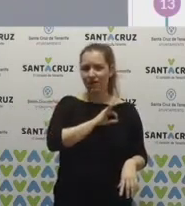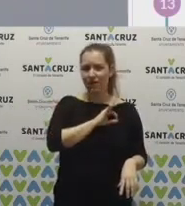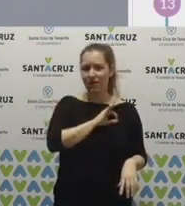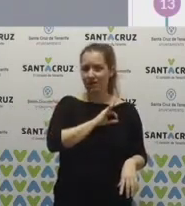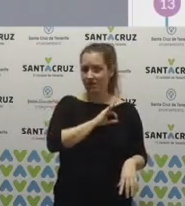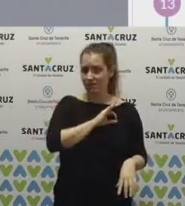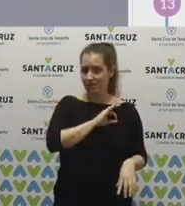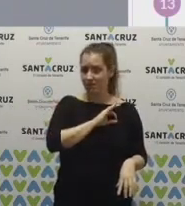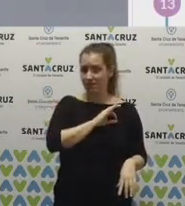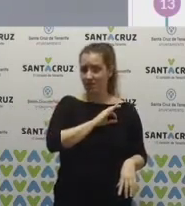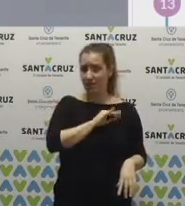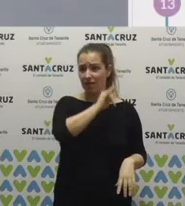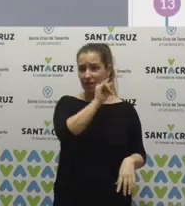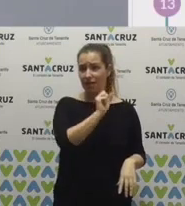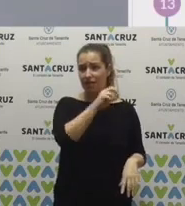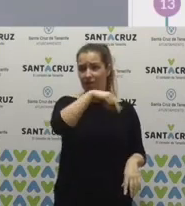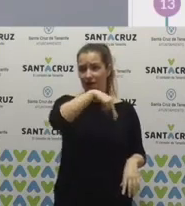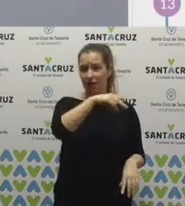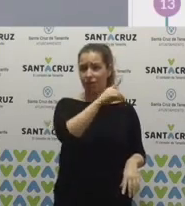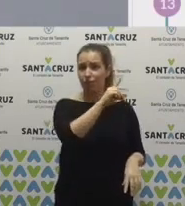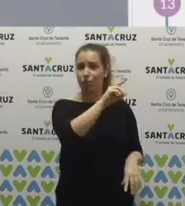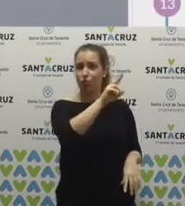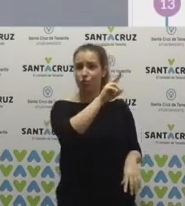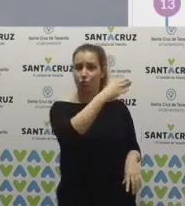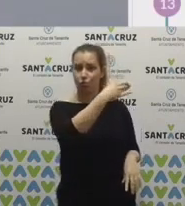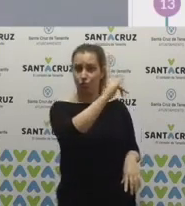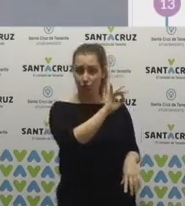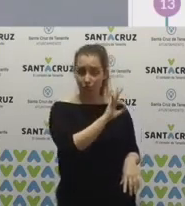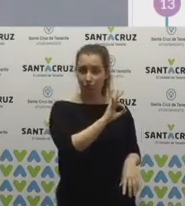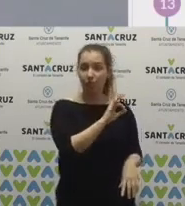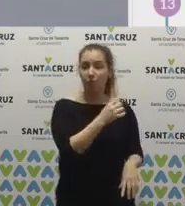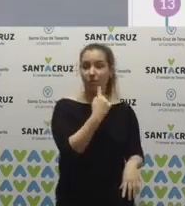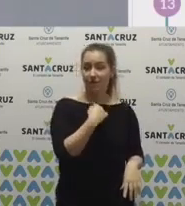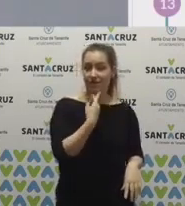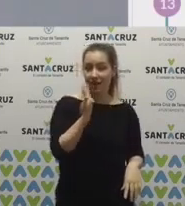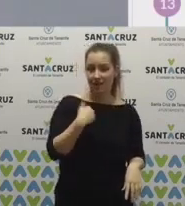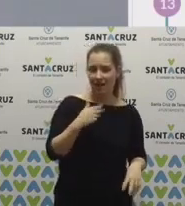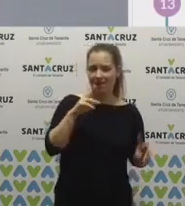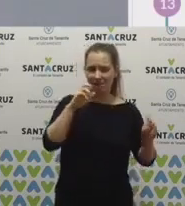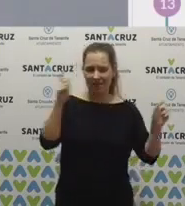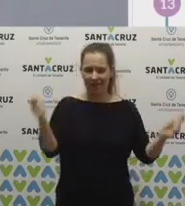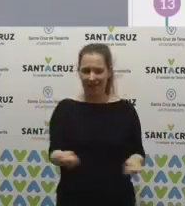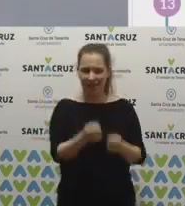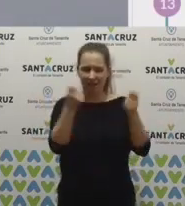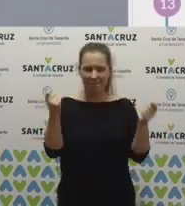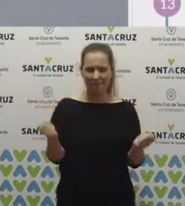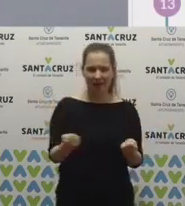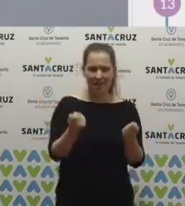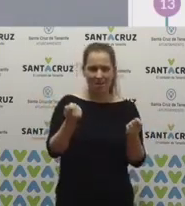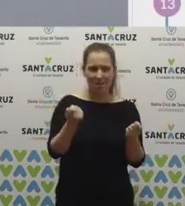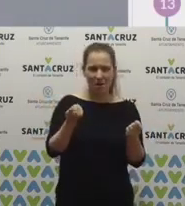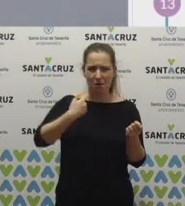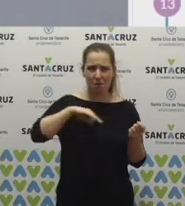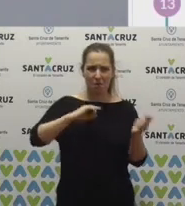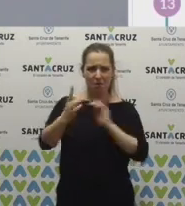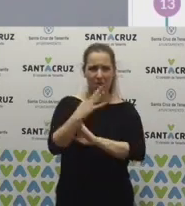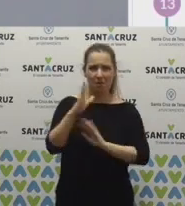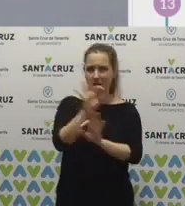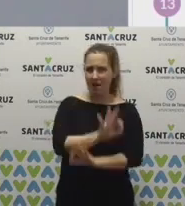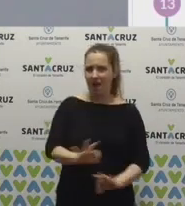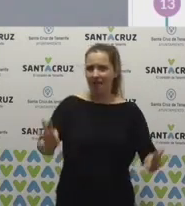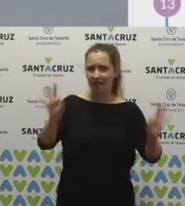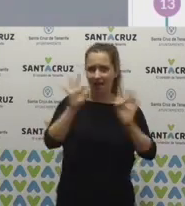hemos colaborado en hacer ruido y campaña de no sé muy bien qué estilo el partido popular ha presentado más de 20